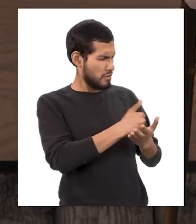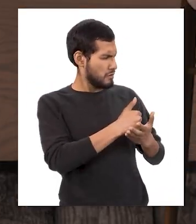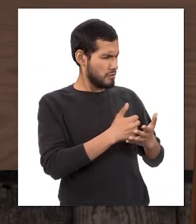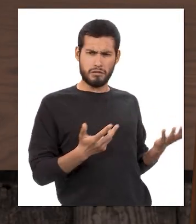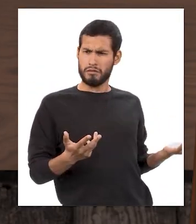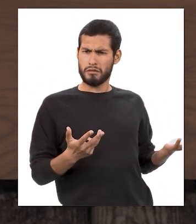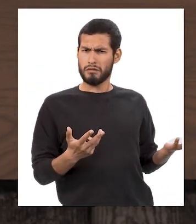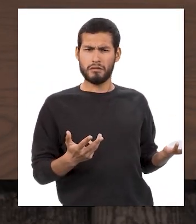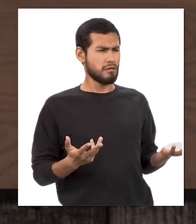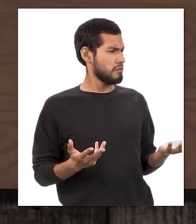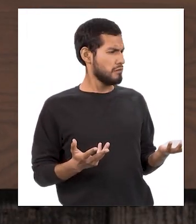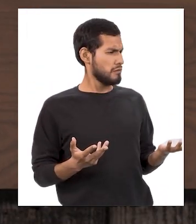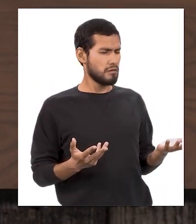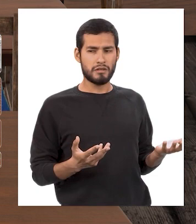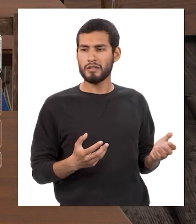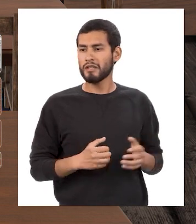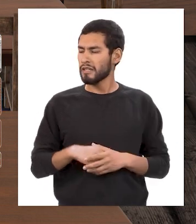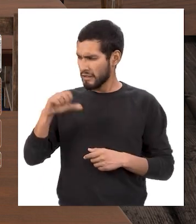¿Ayudarle?